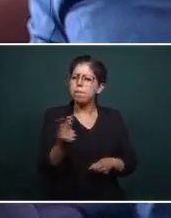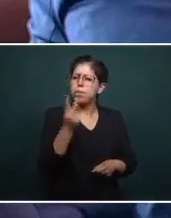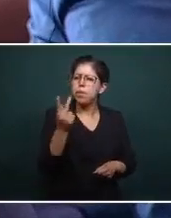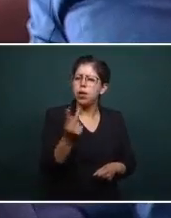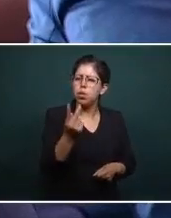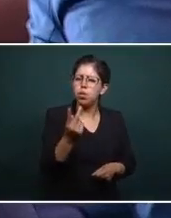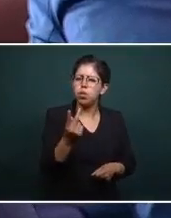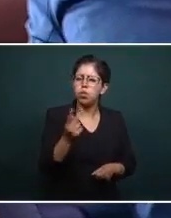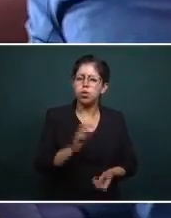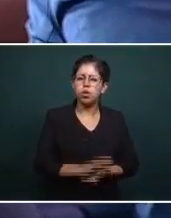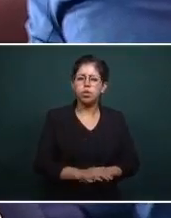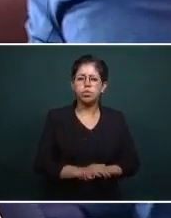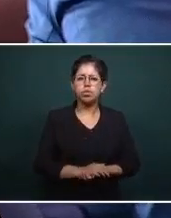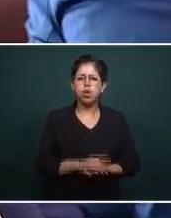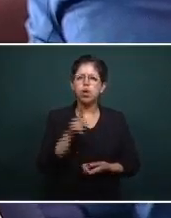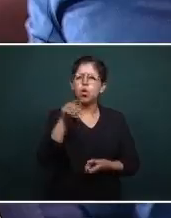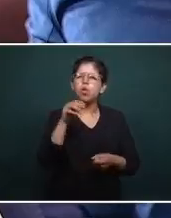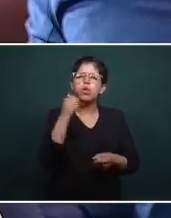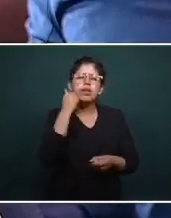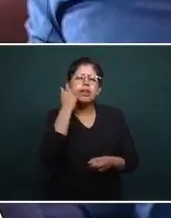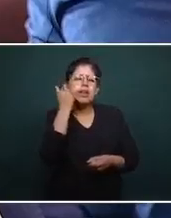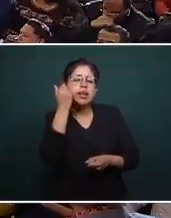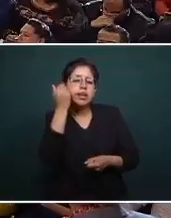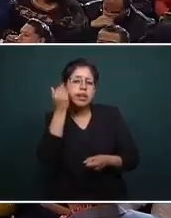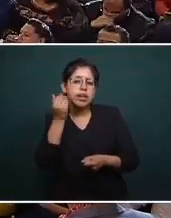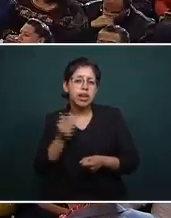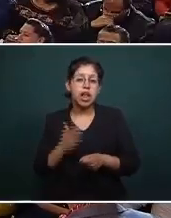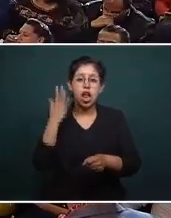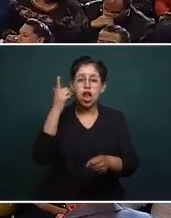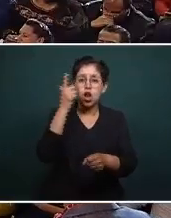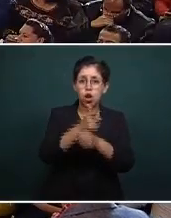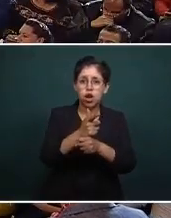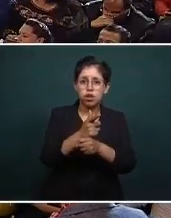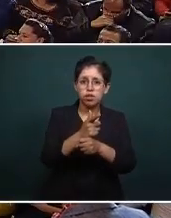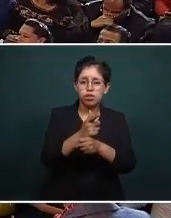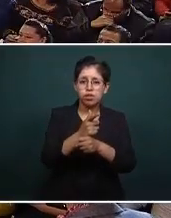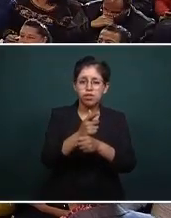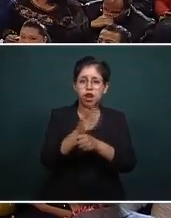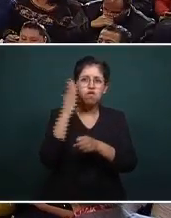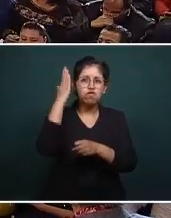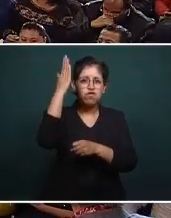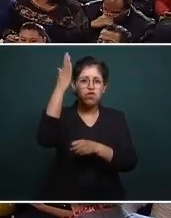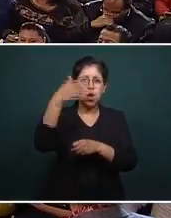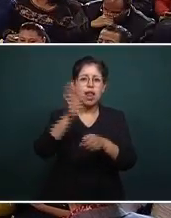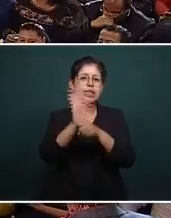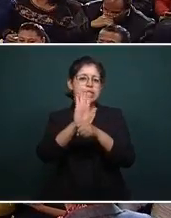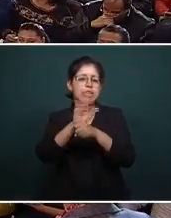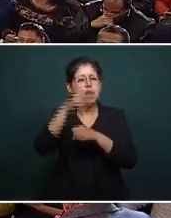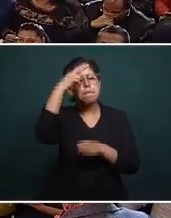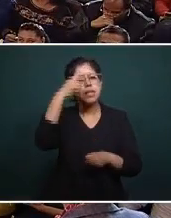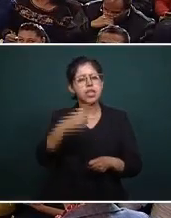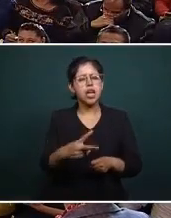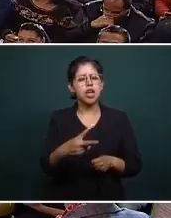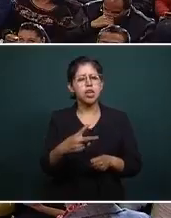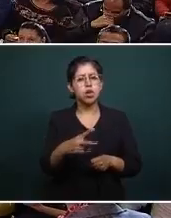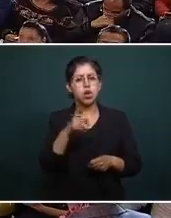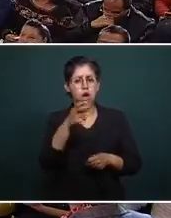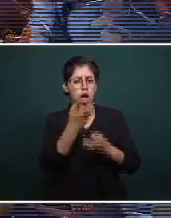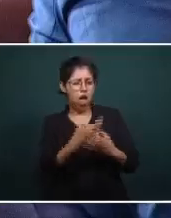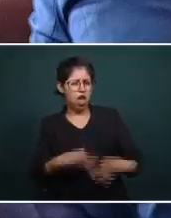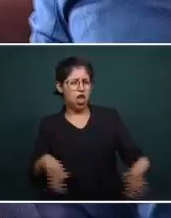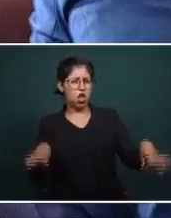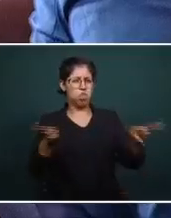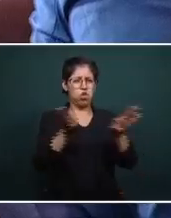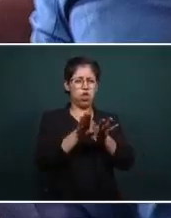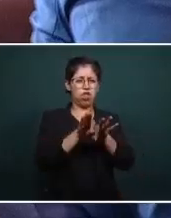más que nada por cuál es la visión del presidente en torno al cine mexicano ¿Y qué tan importante es el cine